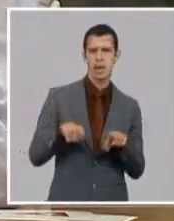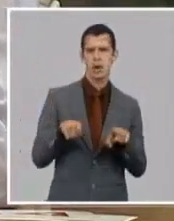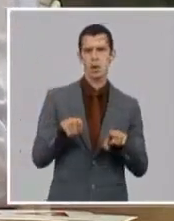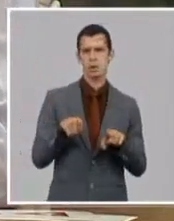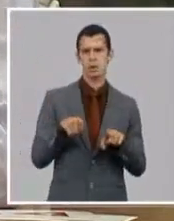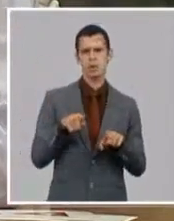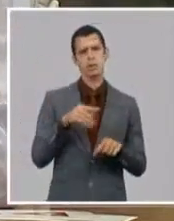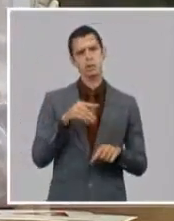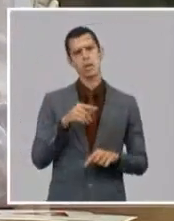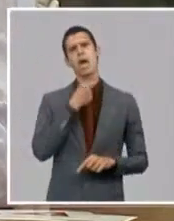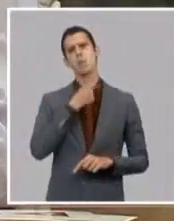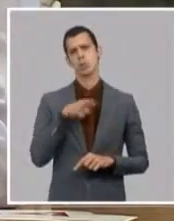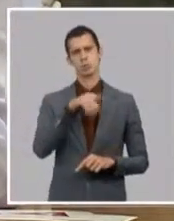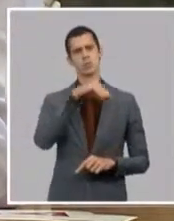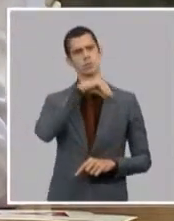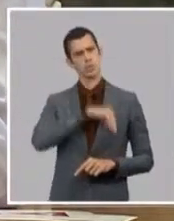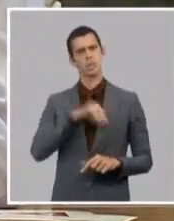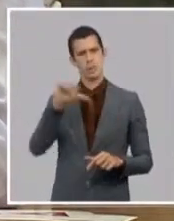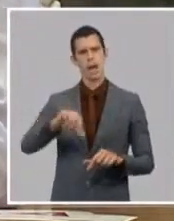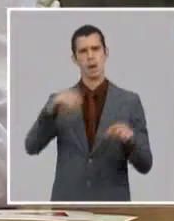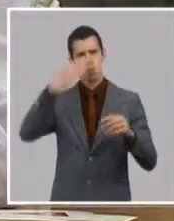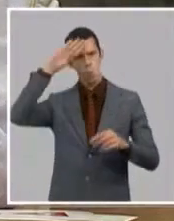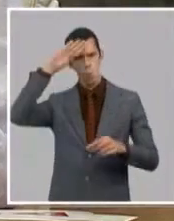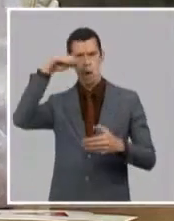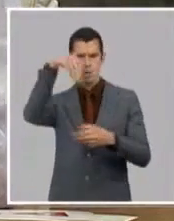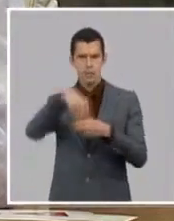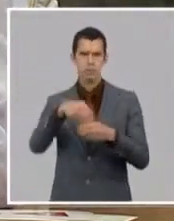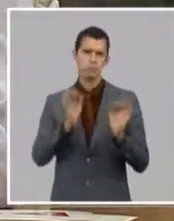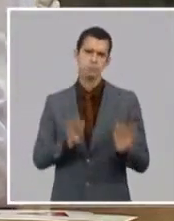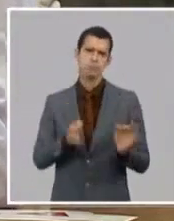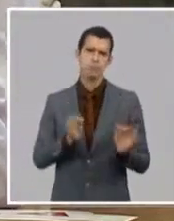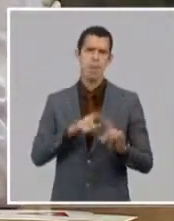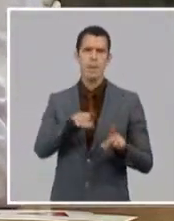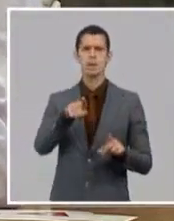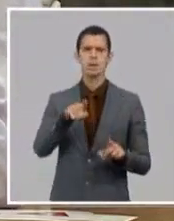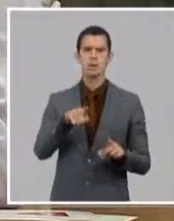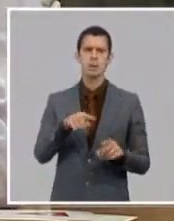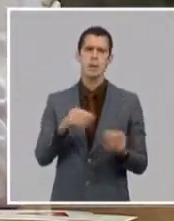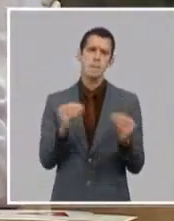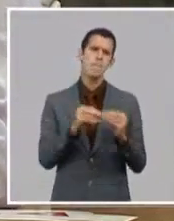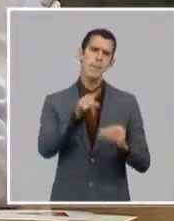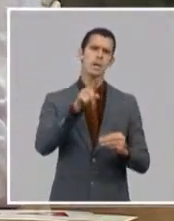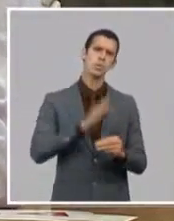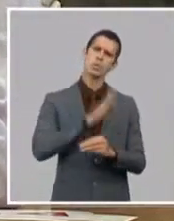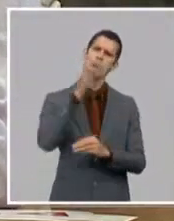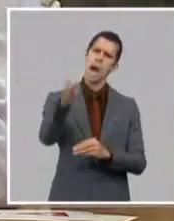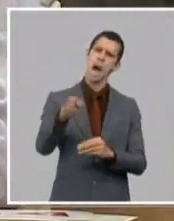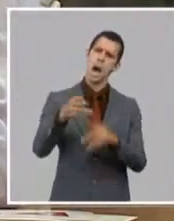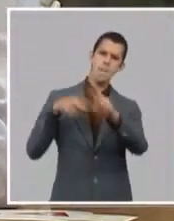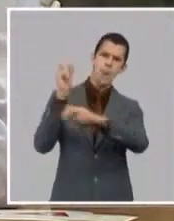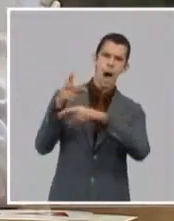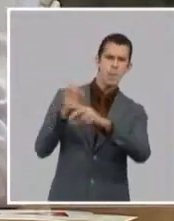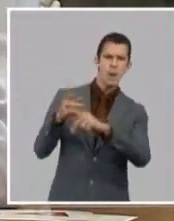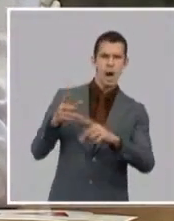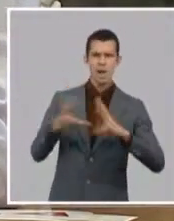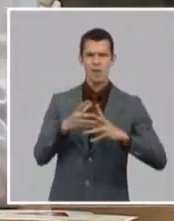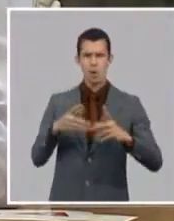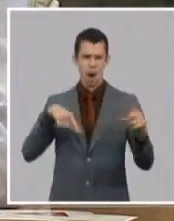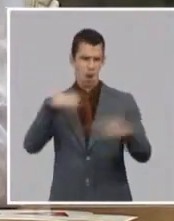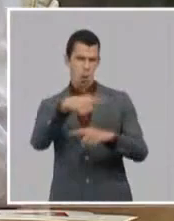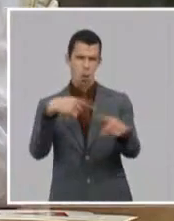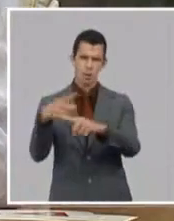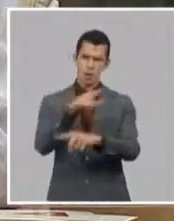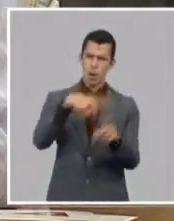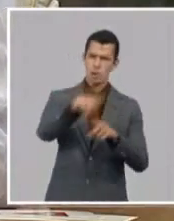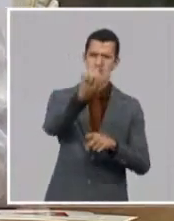demás, tienen derecho a expresarlo pacíficamente, tienen derecho a ir a las instituciones que tienen que atenderlo, porque